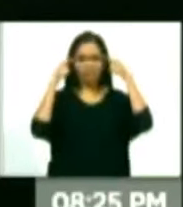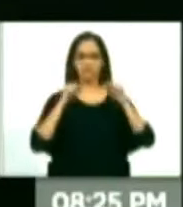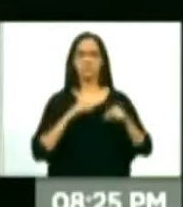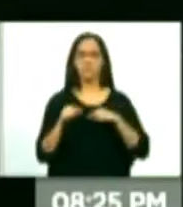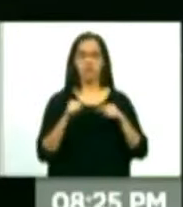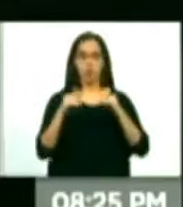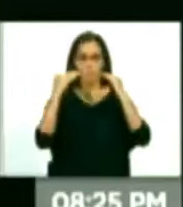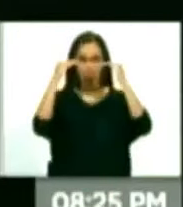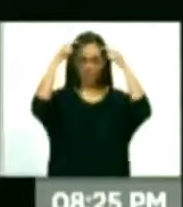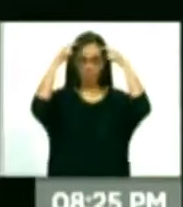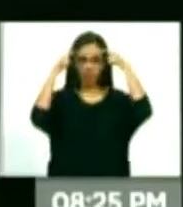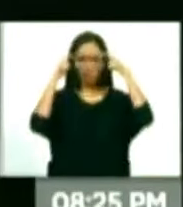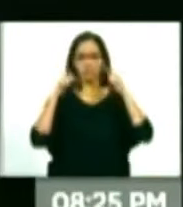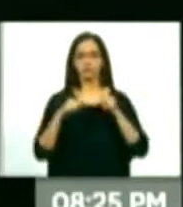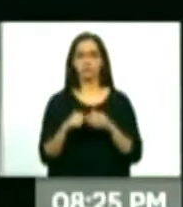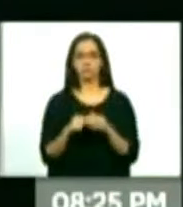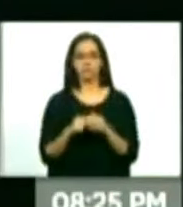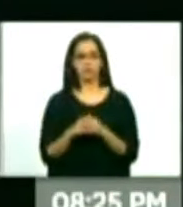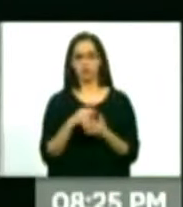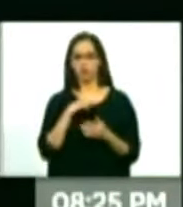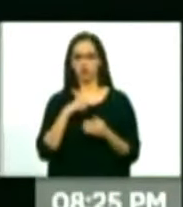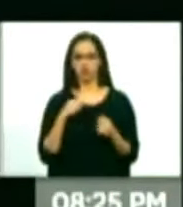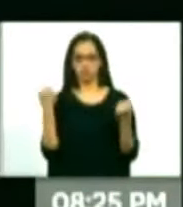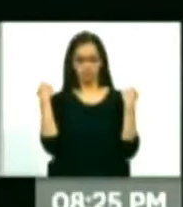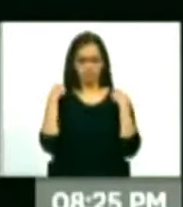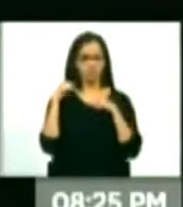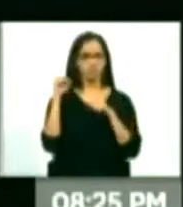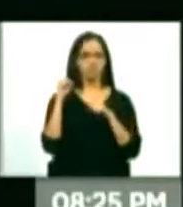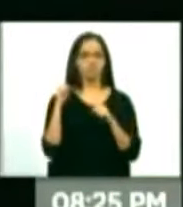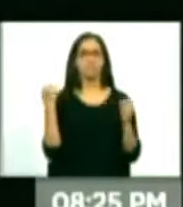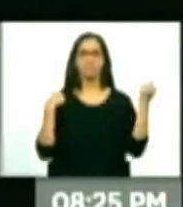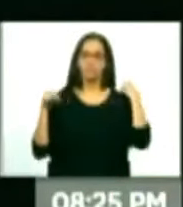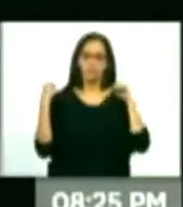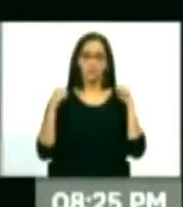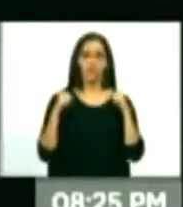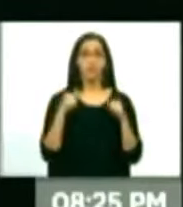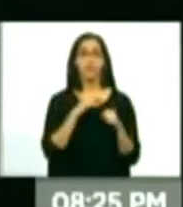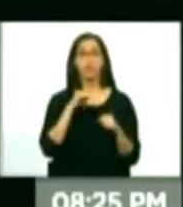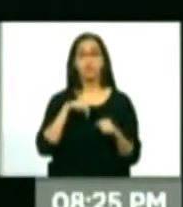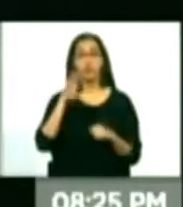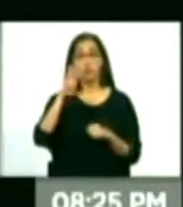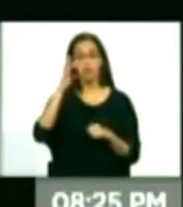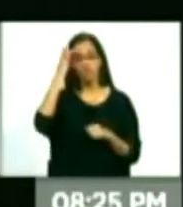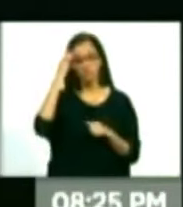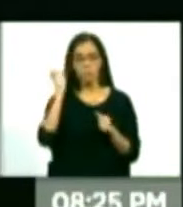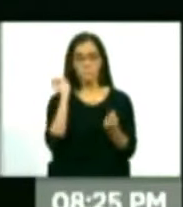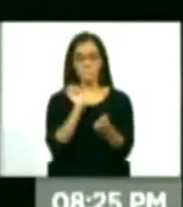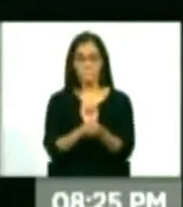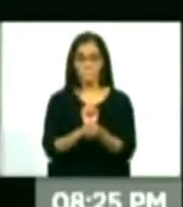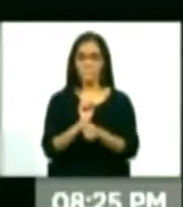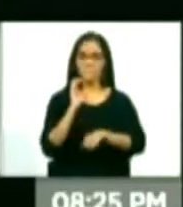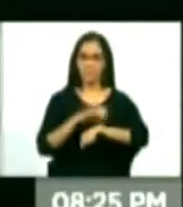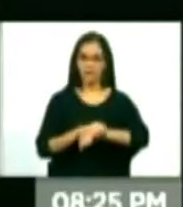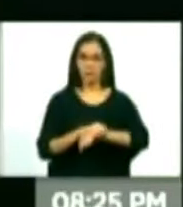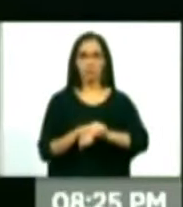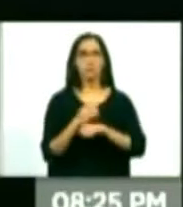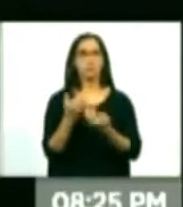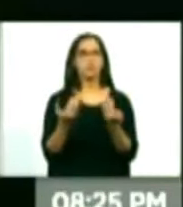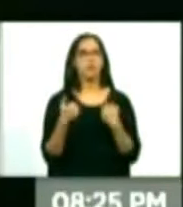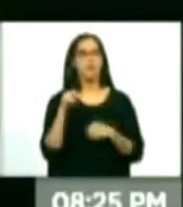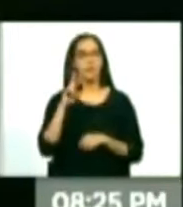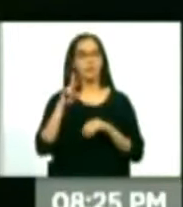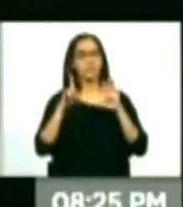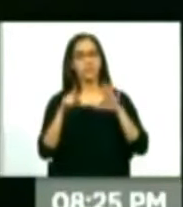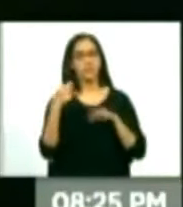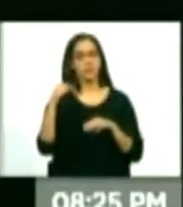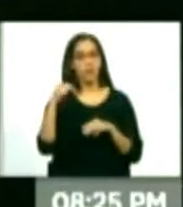Hugo Chávez, nos alzamos. Y luego el 4 de febrero, estando presos nosotros, vino el 27 de noviembre. Pero